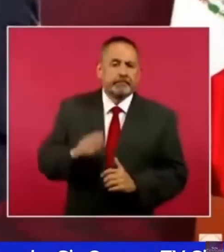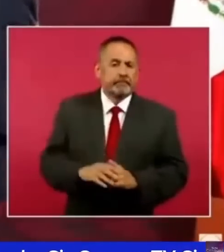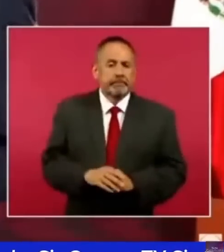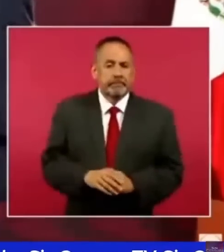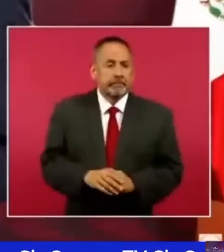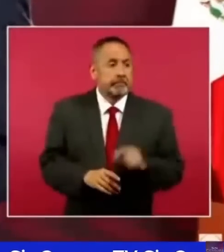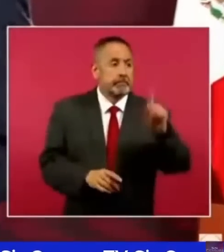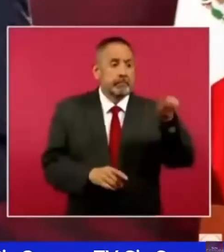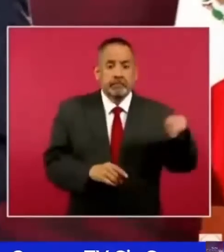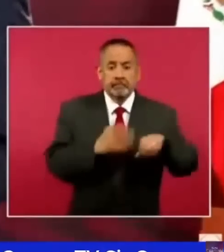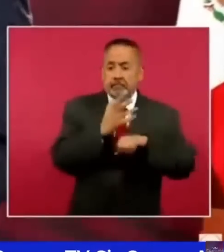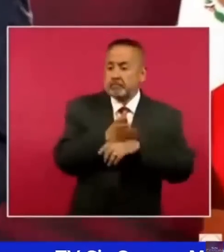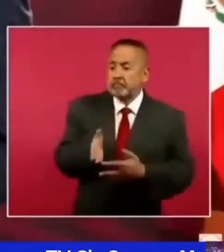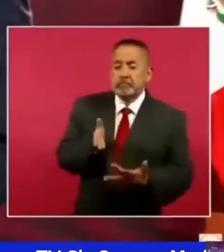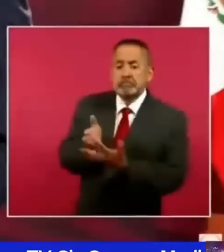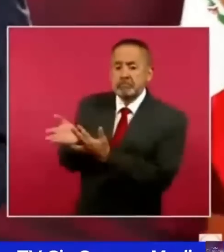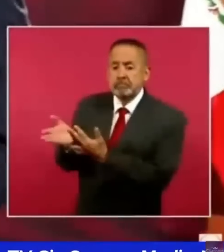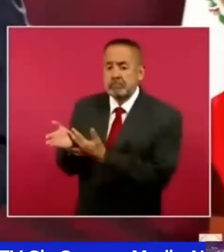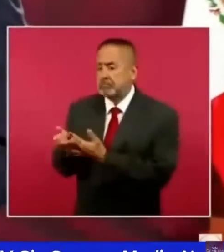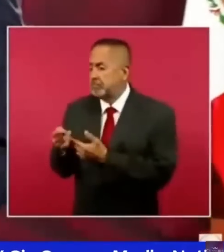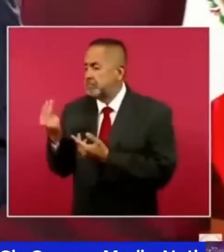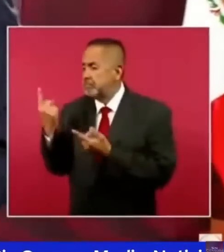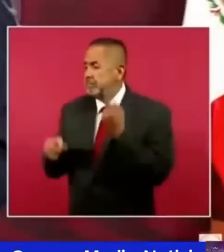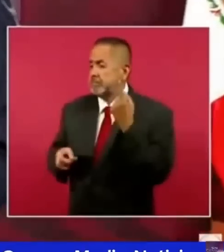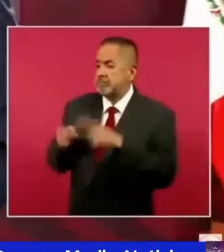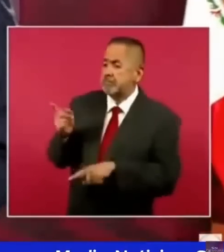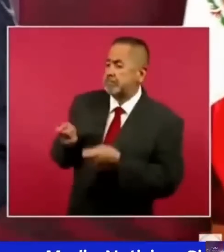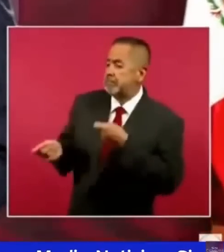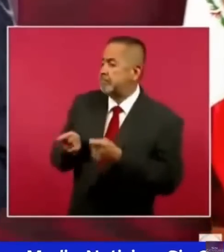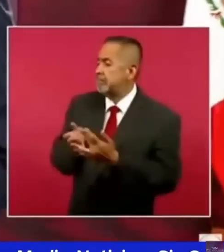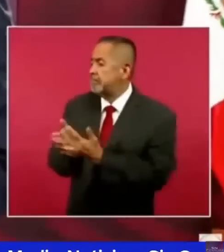se metían al país